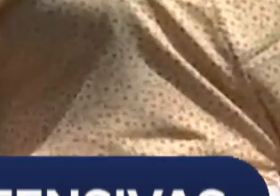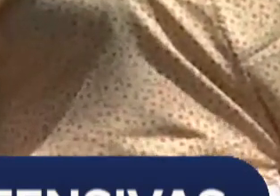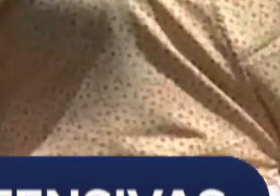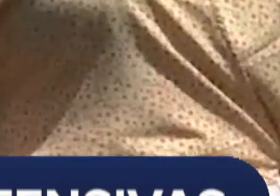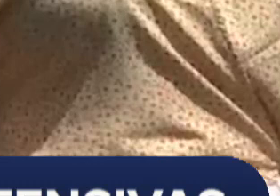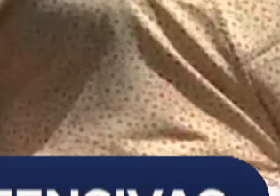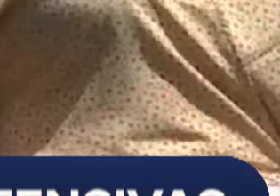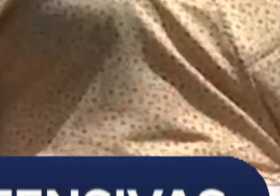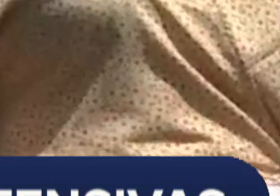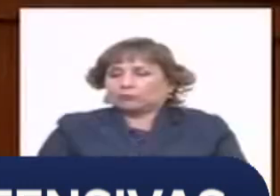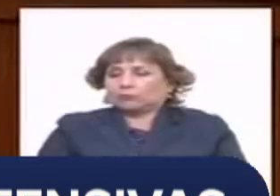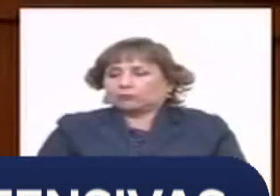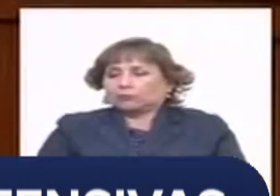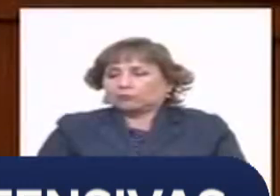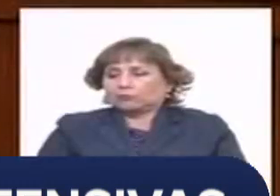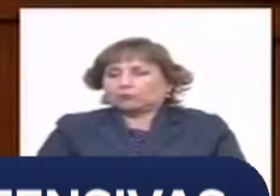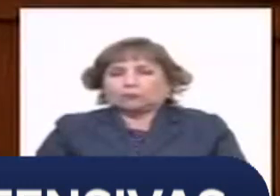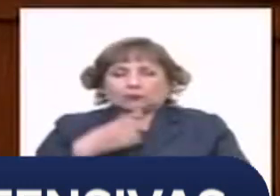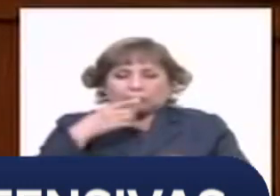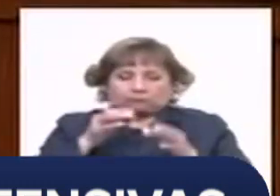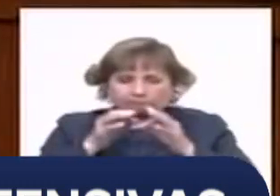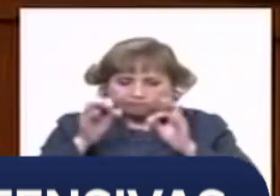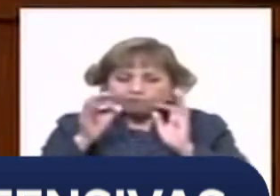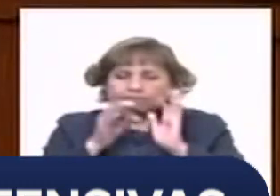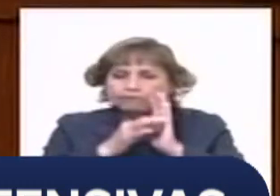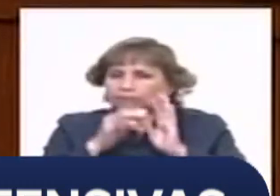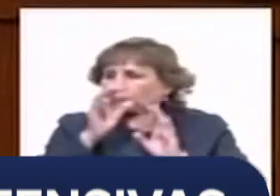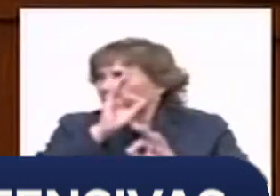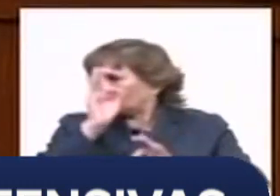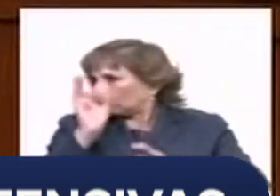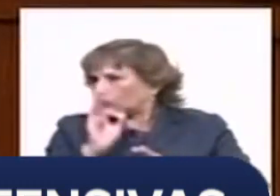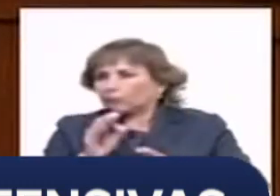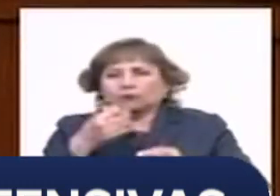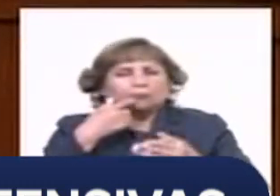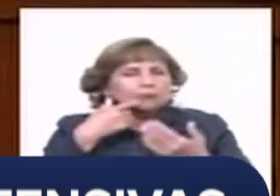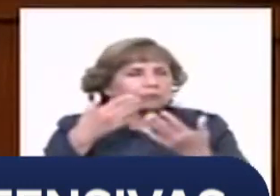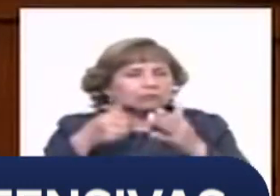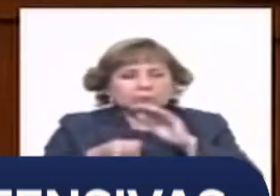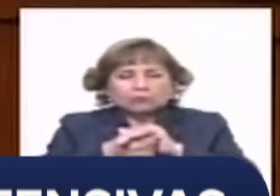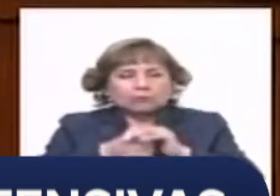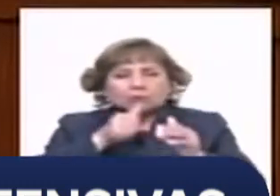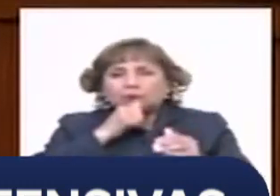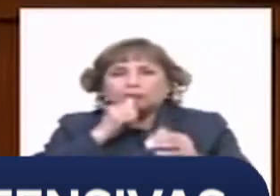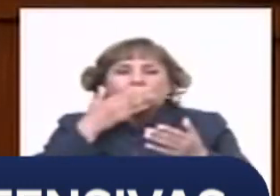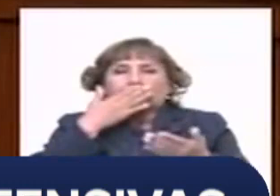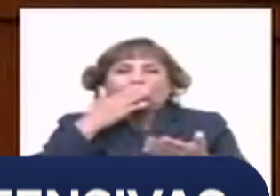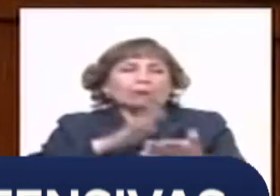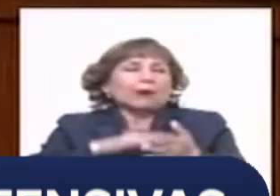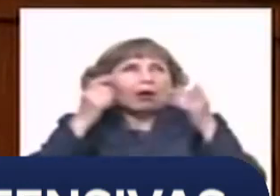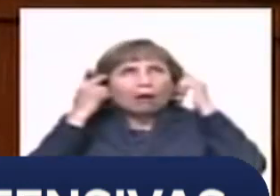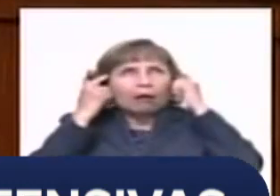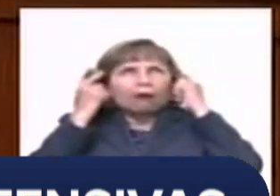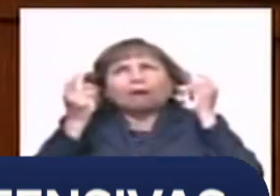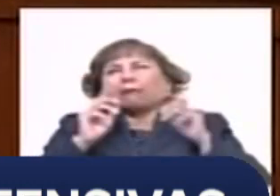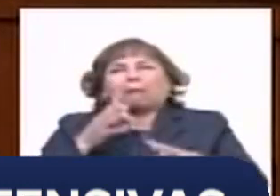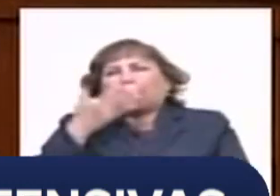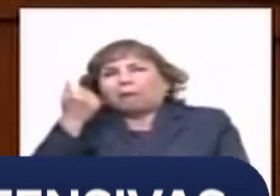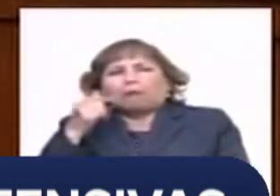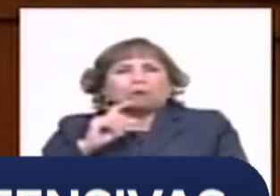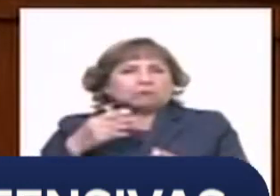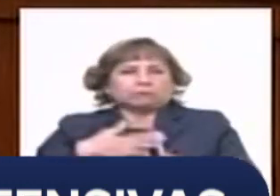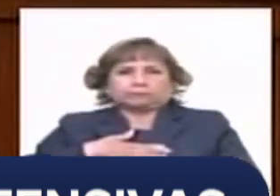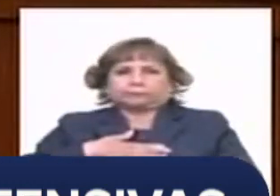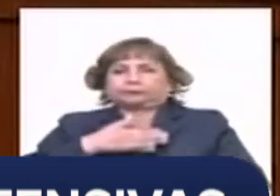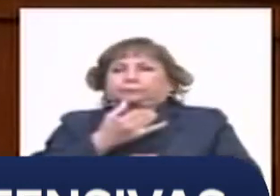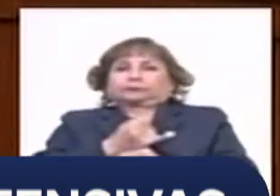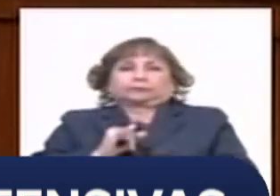negocian beneficios mutuos. Solo así se entiende cómo es posible que este Parlamento, que había sacado los dientes,